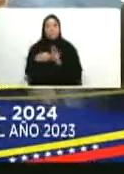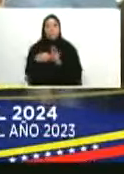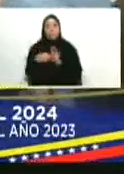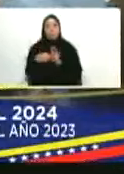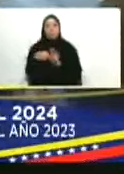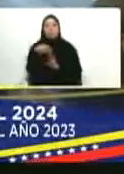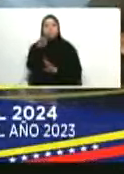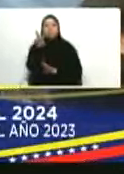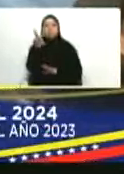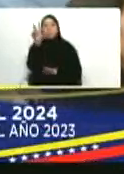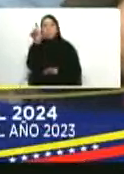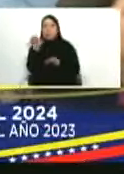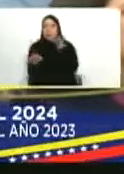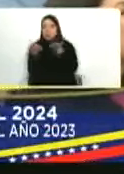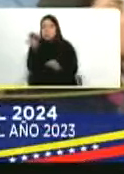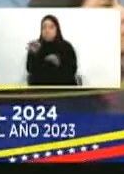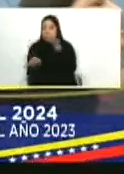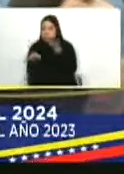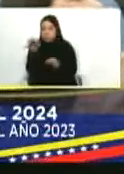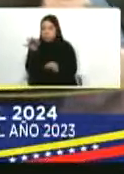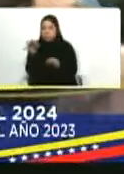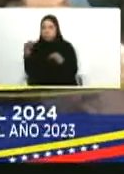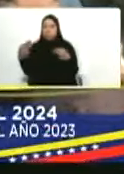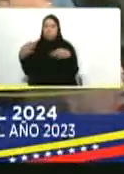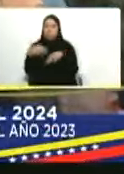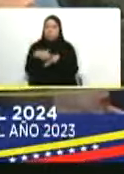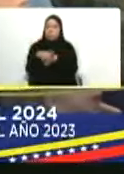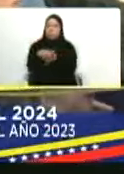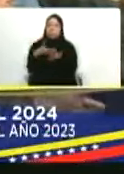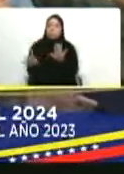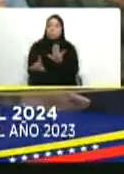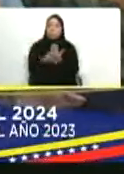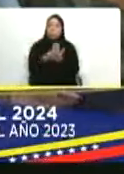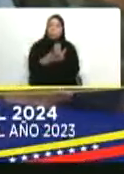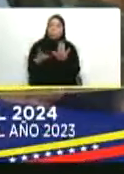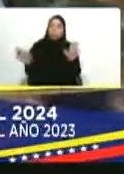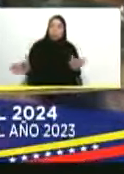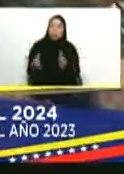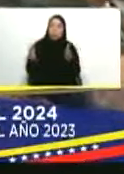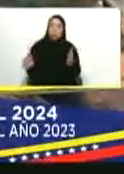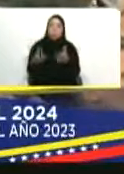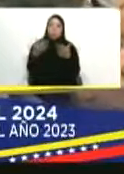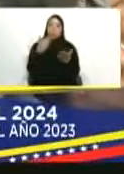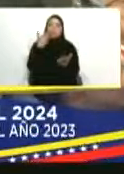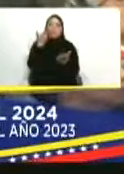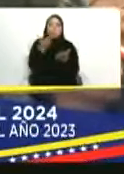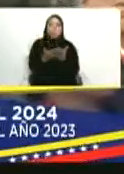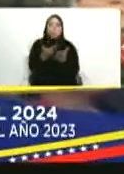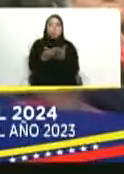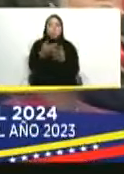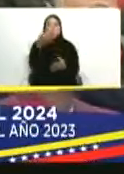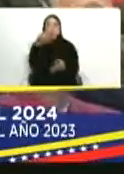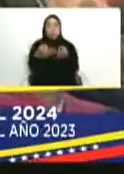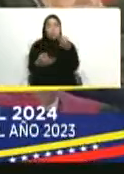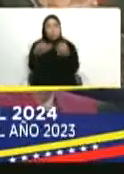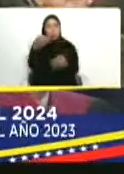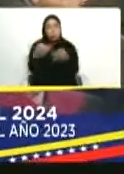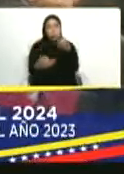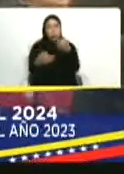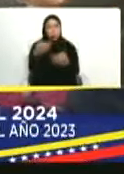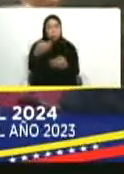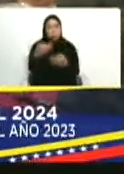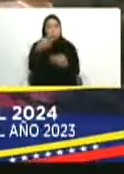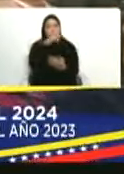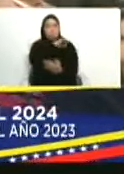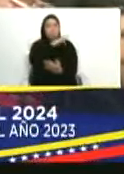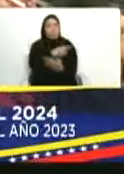judicial, un año de recuperación integral donde se impulsó el plan estratégico del Poder Judicial, uno que ha sido objeto de